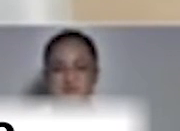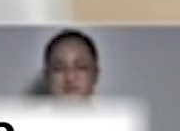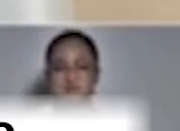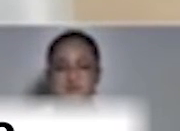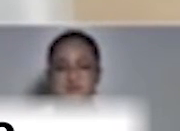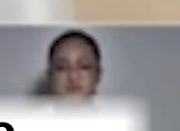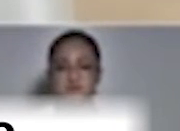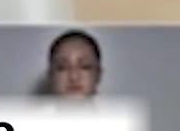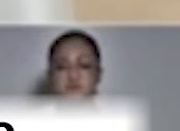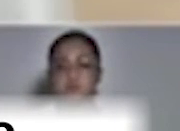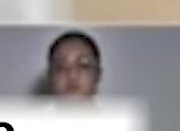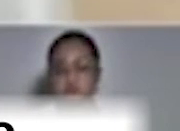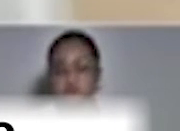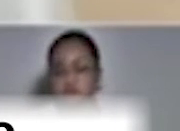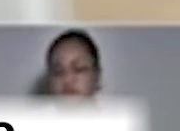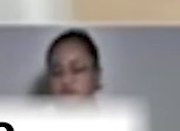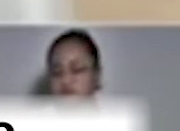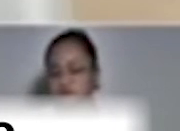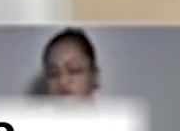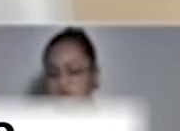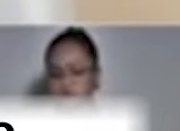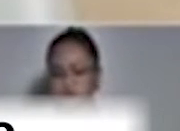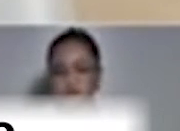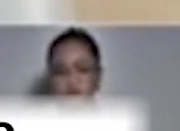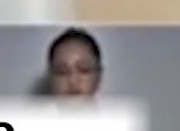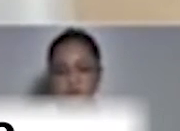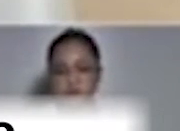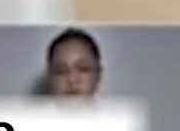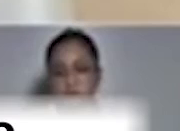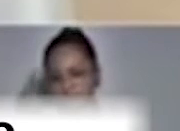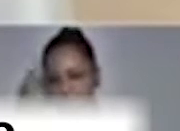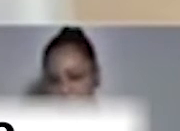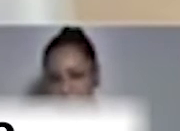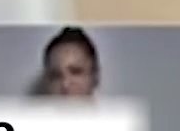Yo exhorto a los órganos electorales a que